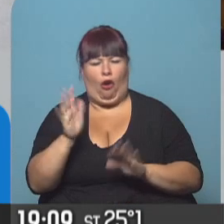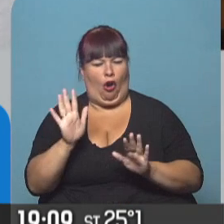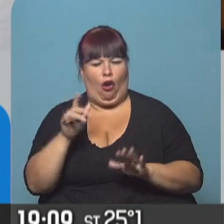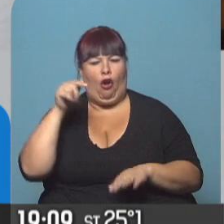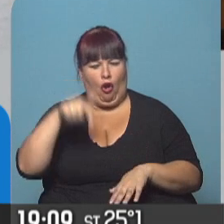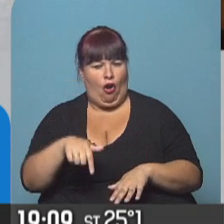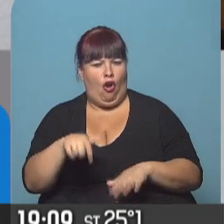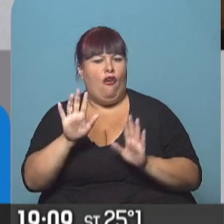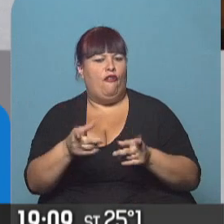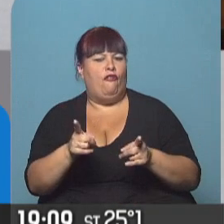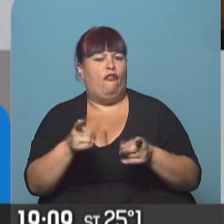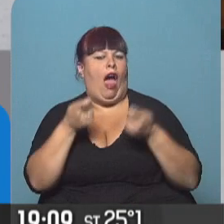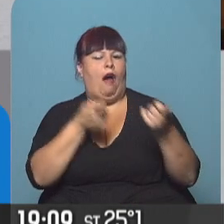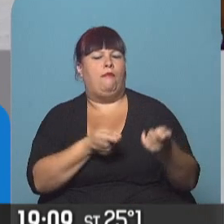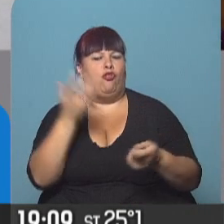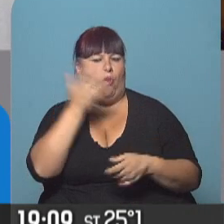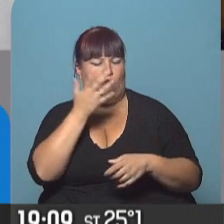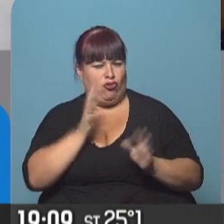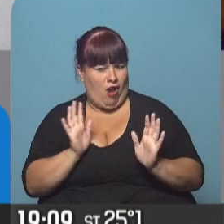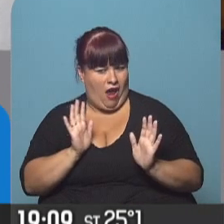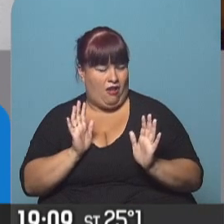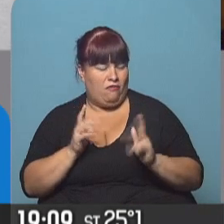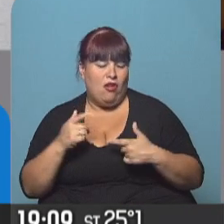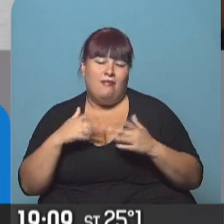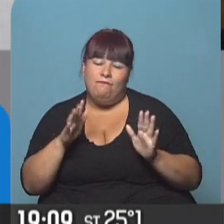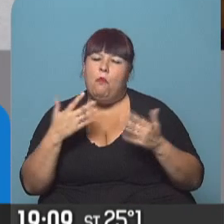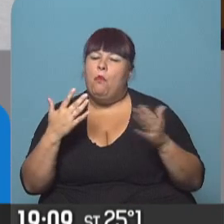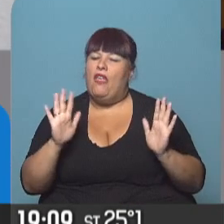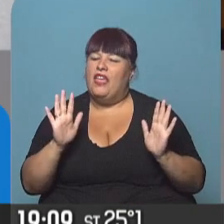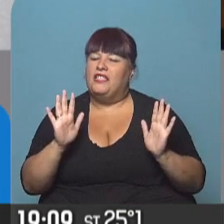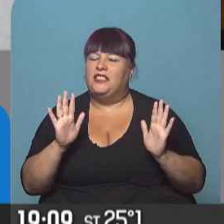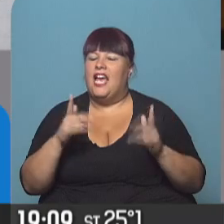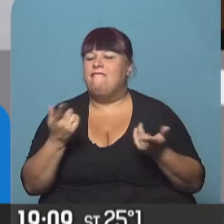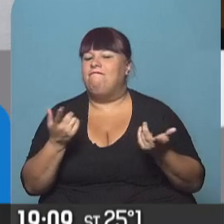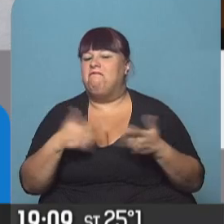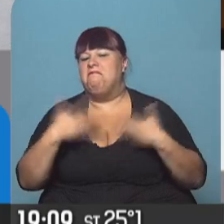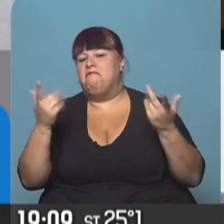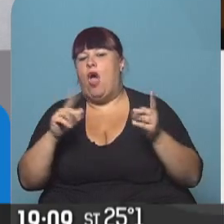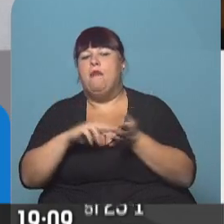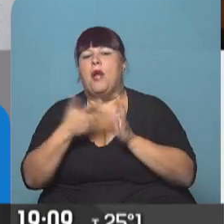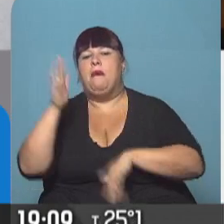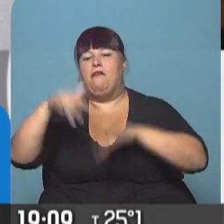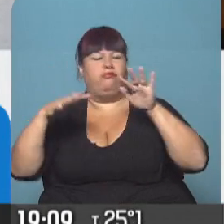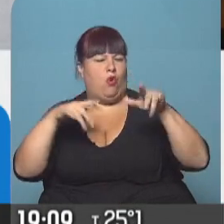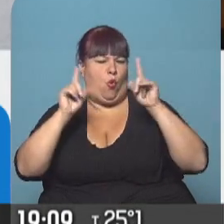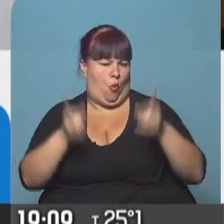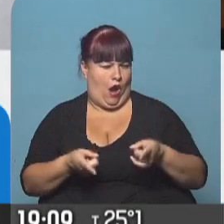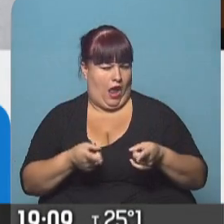los que hoy quedan acompañando a Hugo Moyano, y te diría que es muy probable que no le haga demasiada mella en términos de convocatoria.